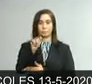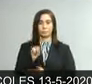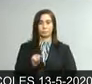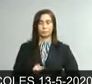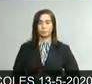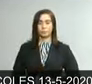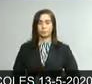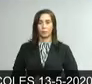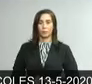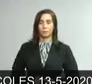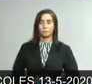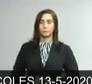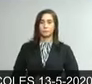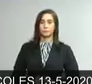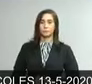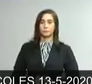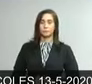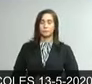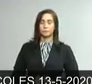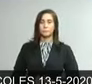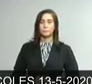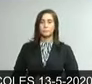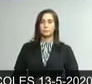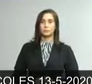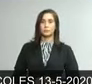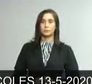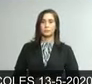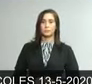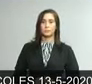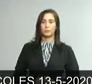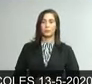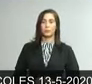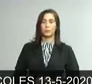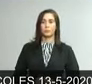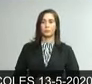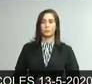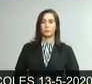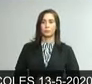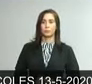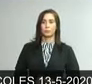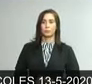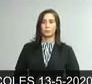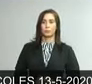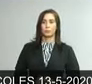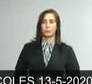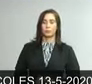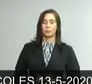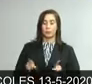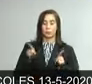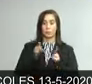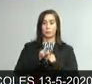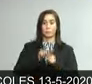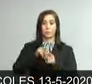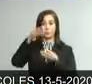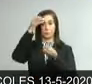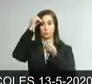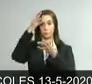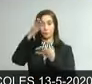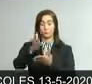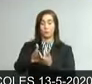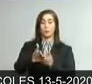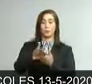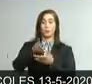Aprovechamos igualmente para informar que el número de intoxicados por